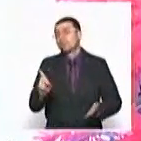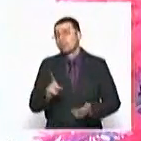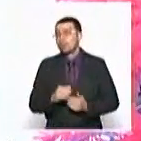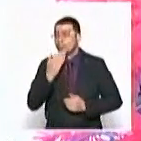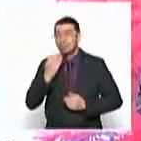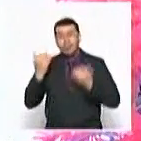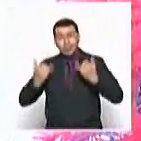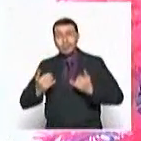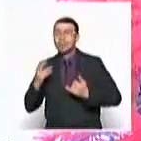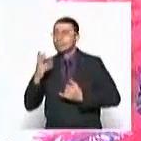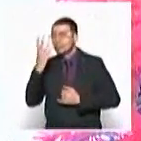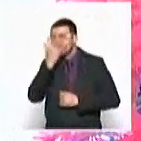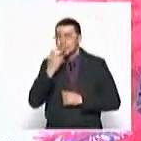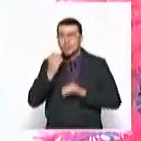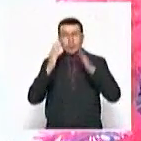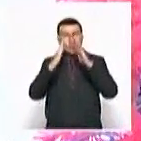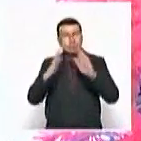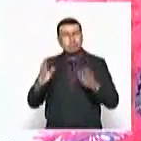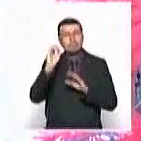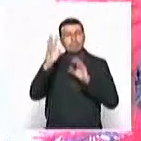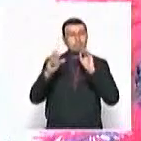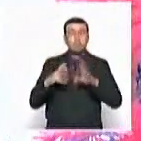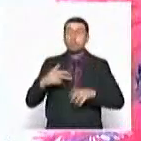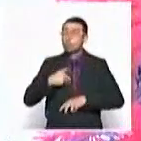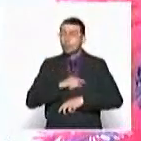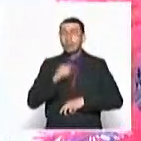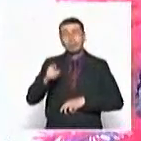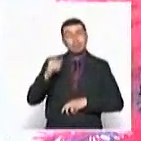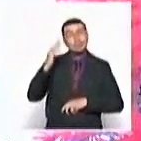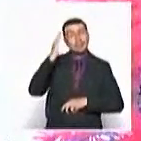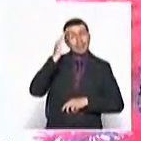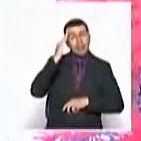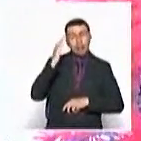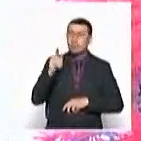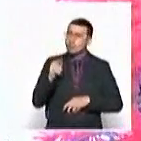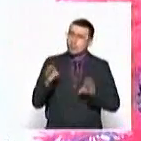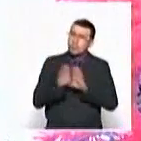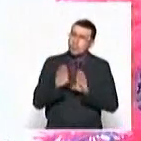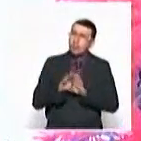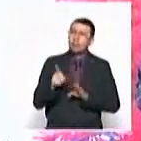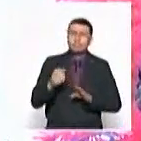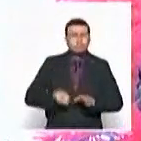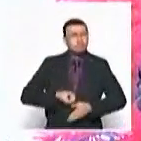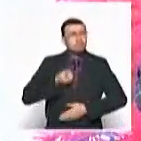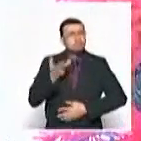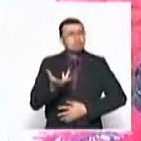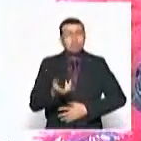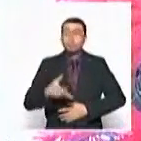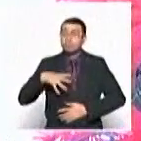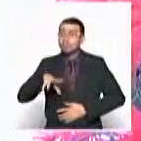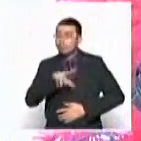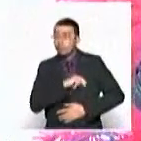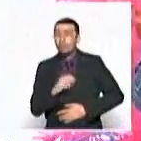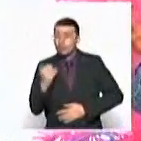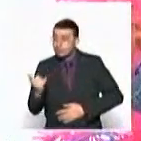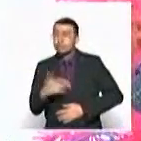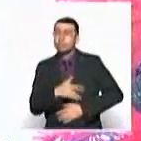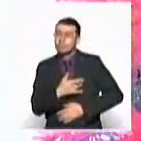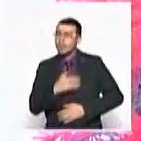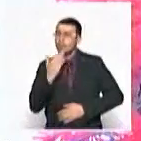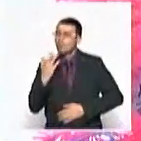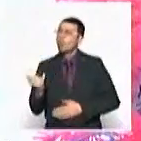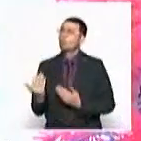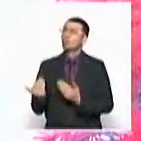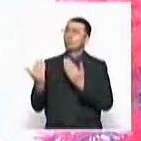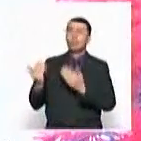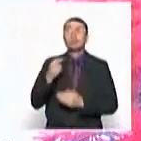tan hermosa y tan linda, compartimos, sabemos esa forma de expresión de todos los que admiramos de